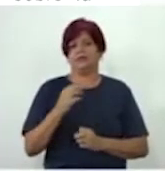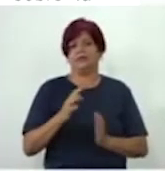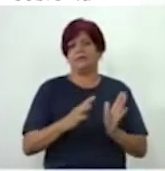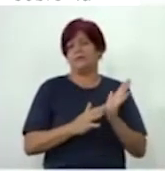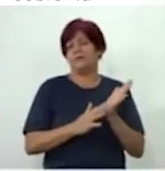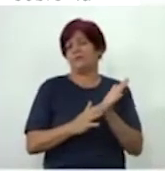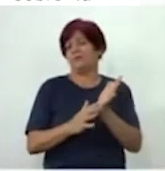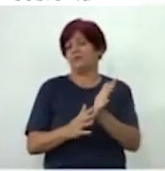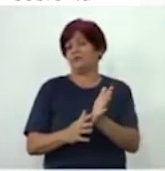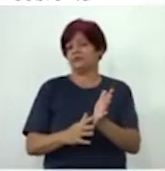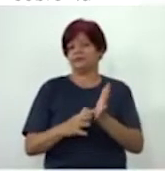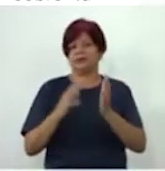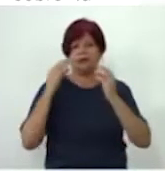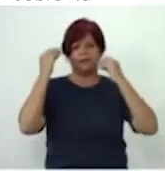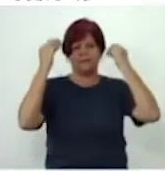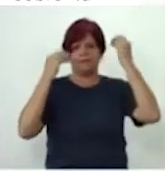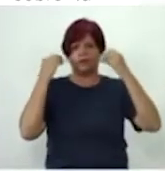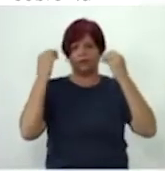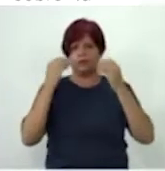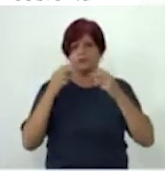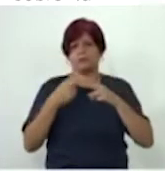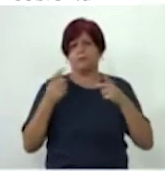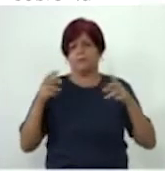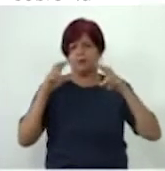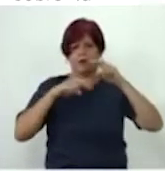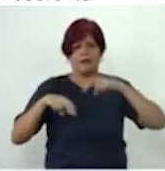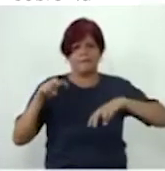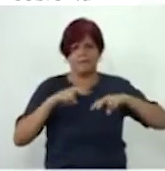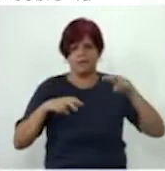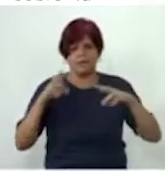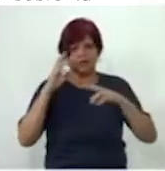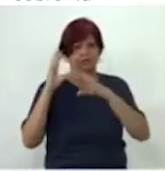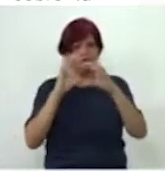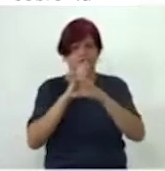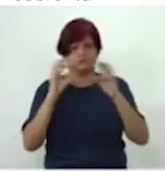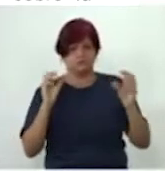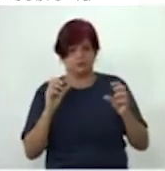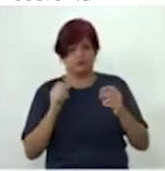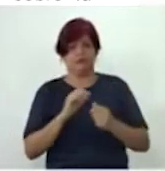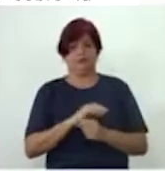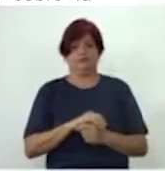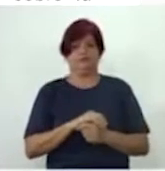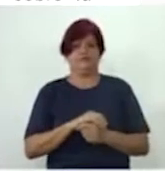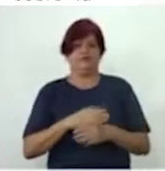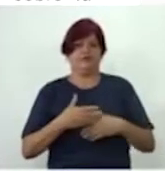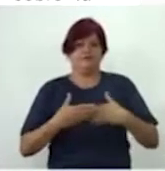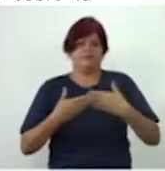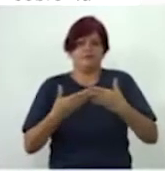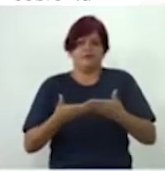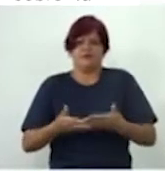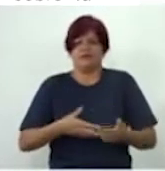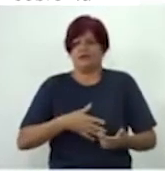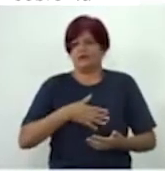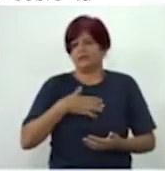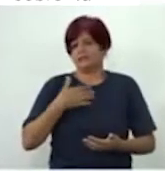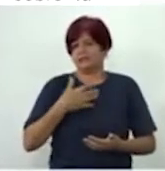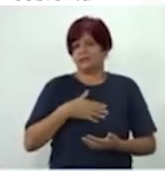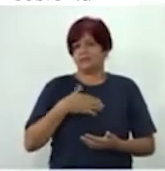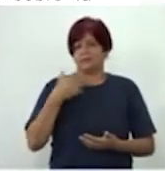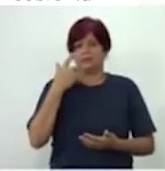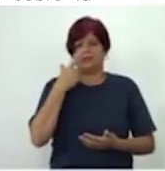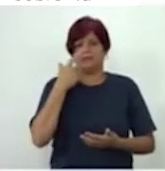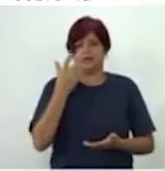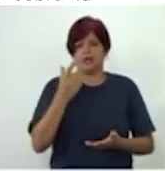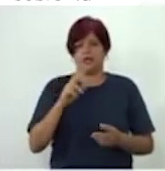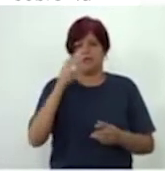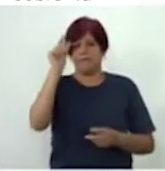mostrar interés por la investigación científica, manifestar sentimientos de admiración por la vida y obra de